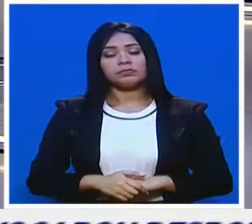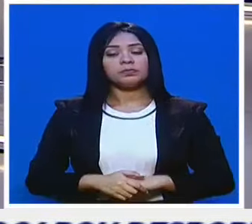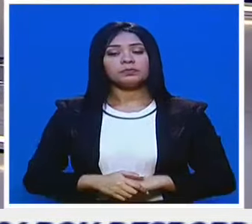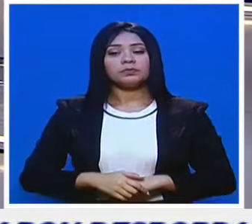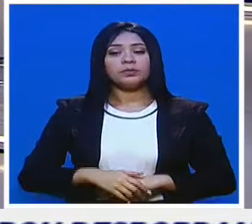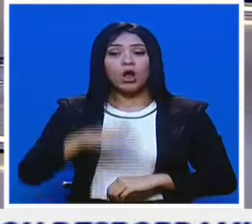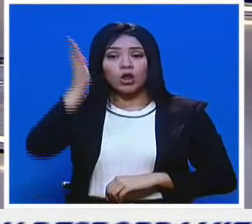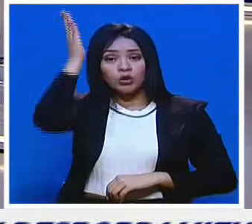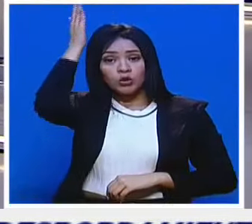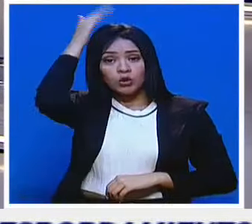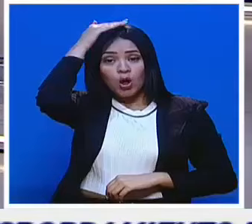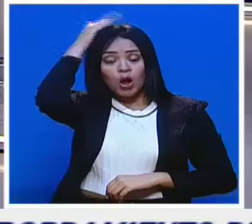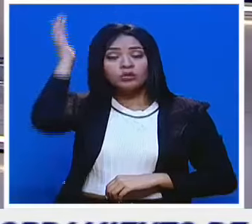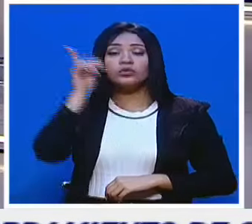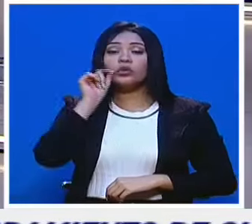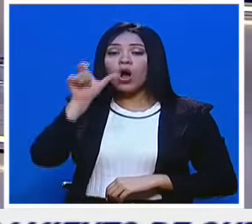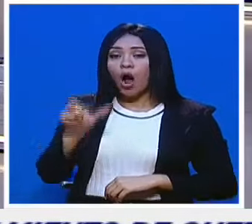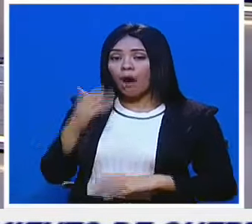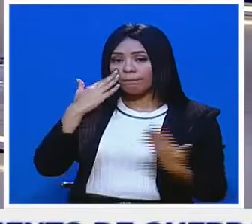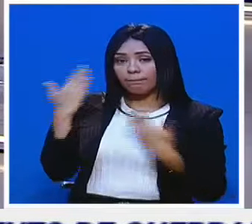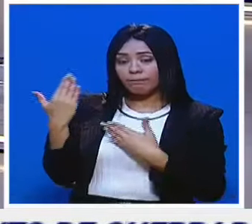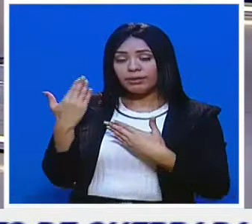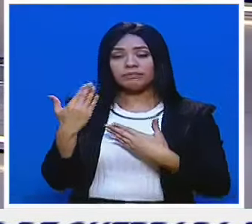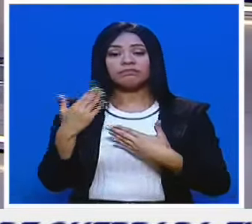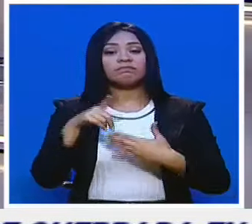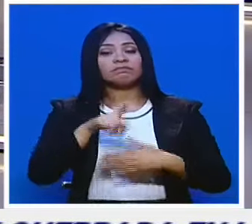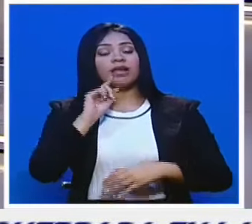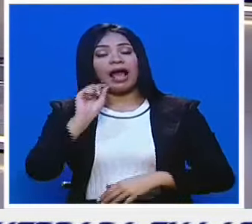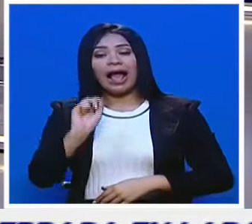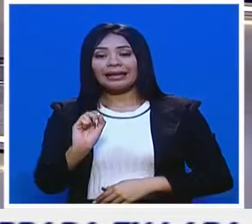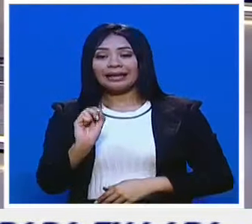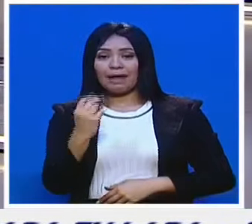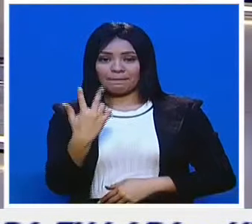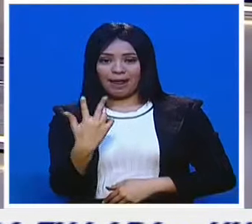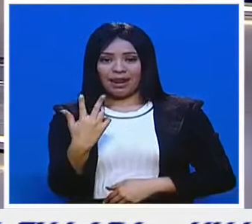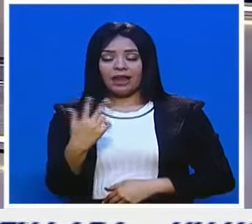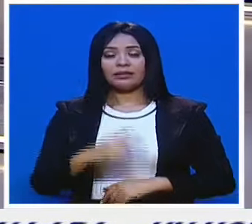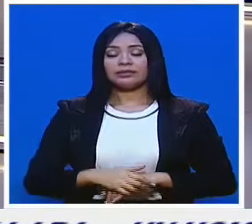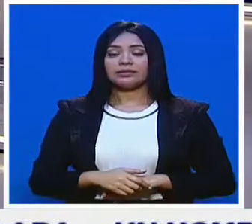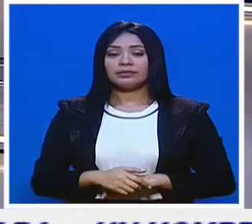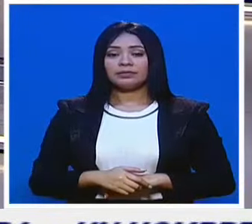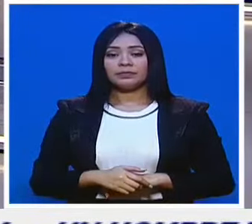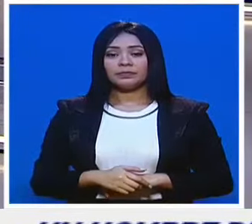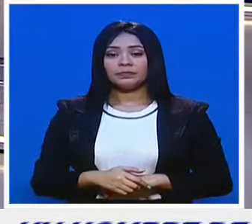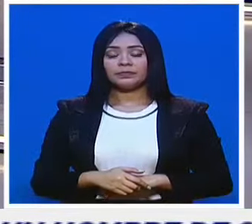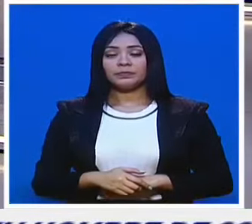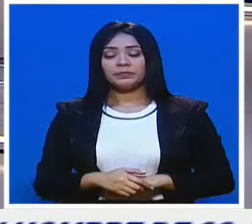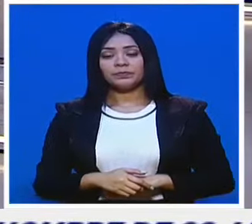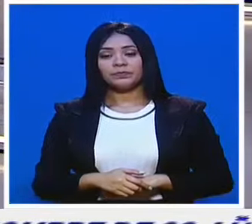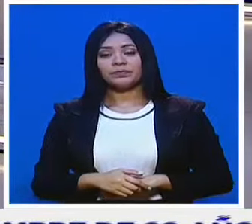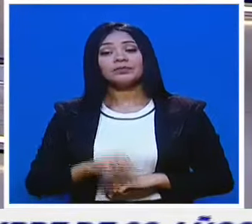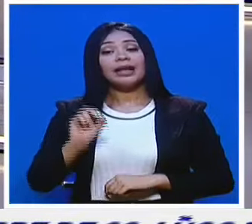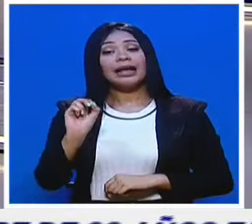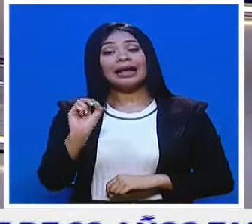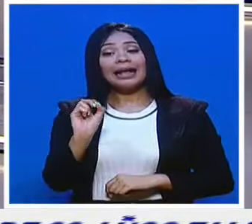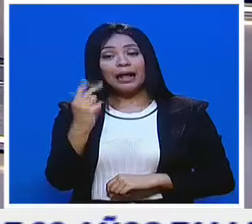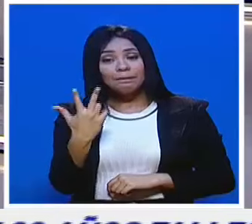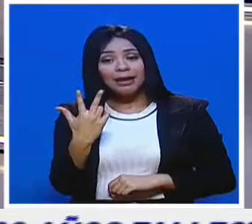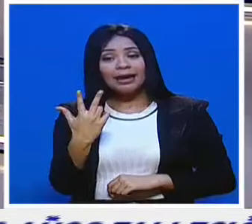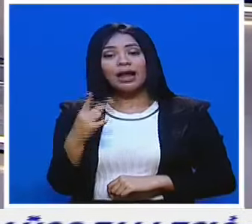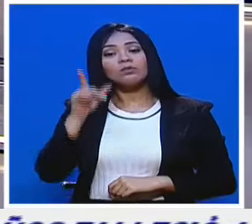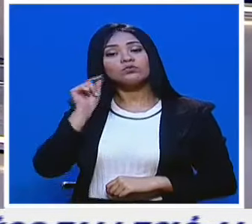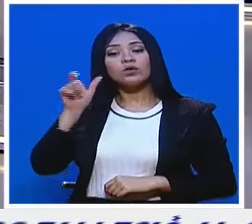Trump, por ejemplo, ha despedido a Kamala. Bueno, por otro lado, Milei Harry se ha